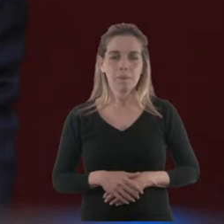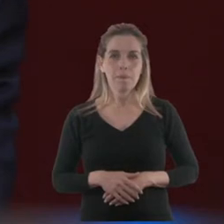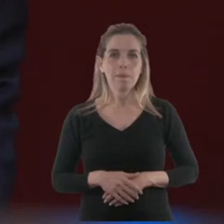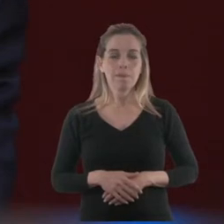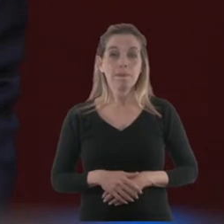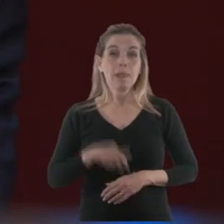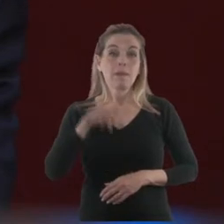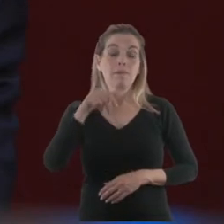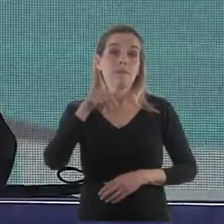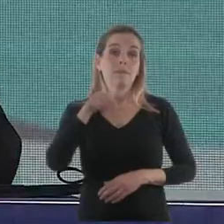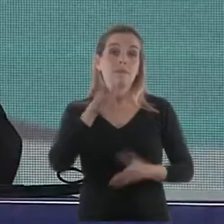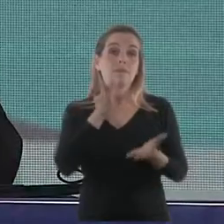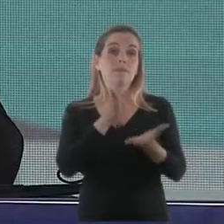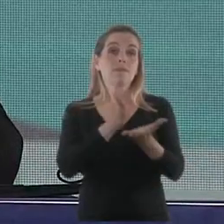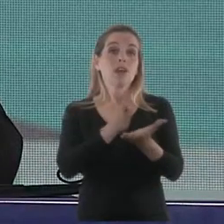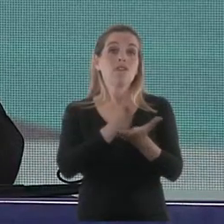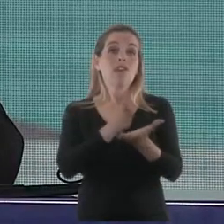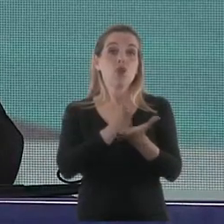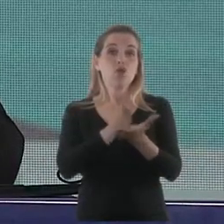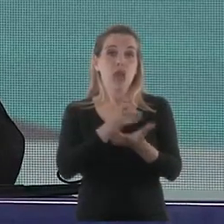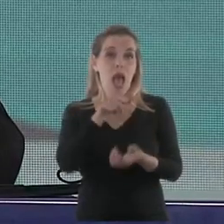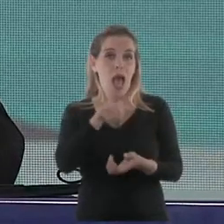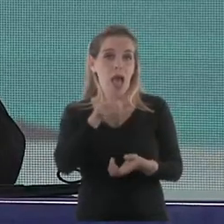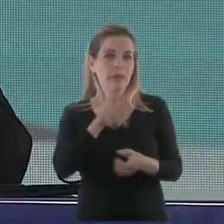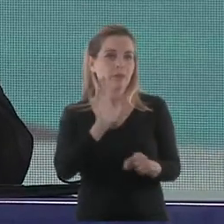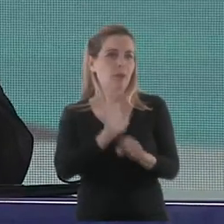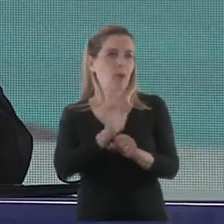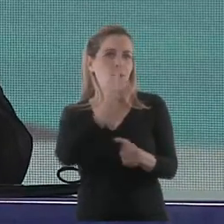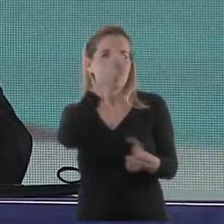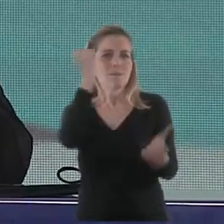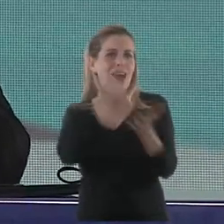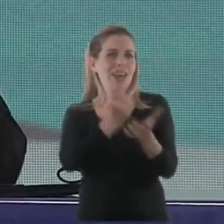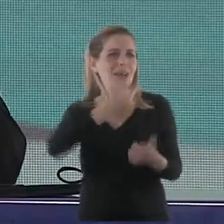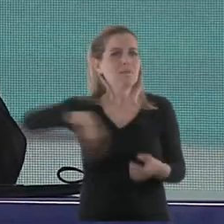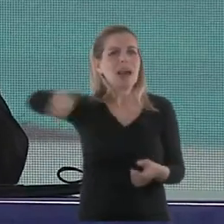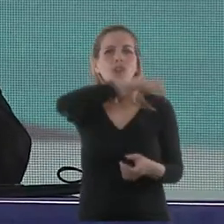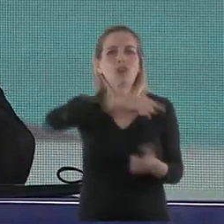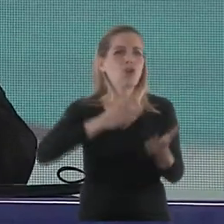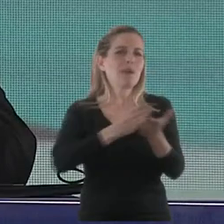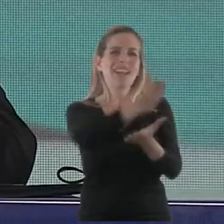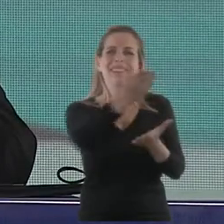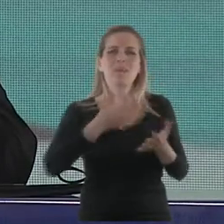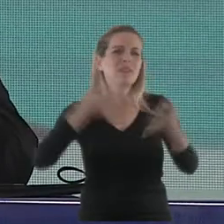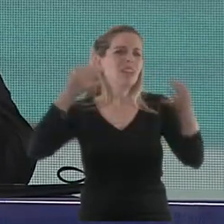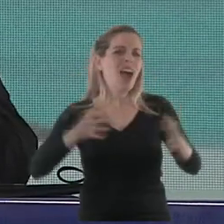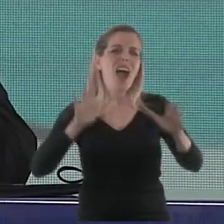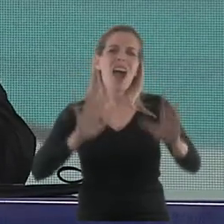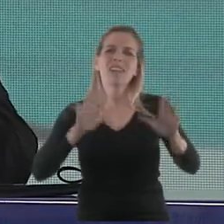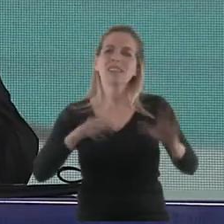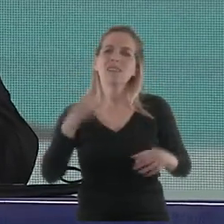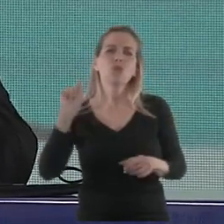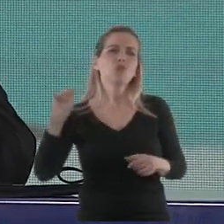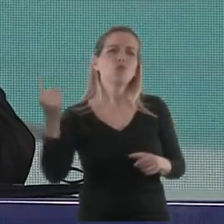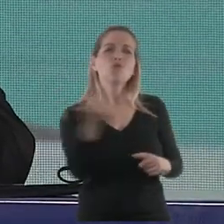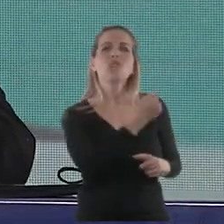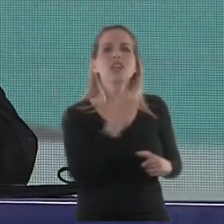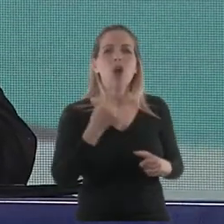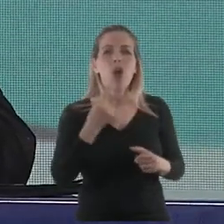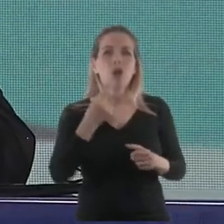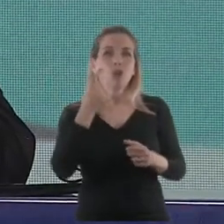Definitivamente la universidad nos marca a nosotros, en la Universidad de Buenos Aires nos marca de un modo singular y esto es indudable. Todos tenemos ese común